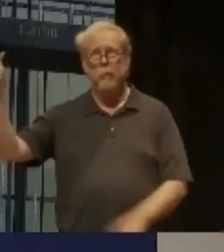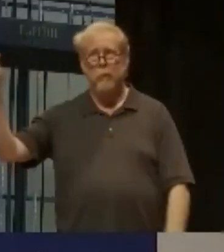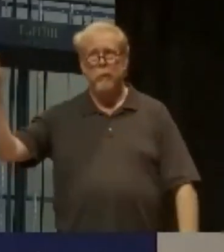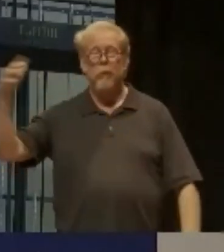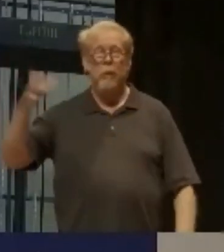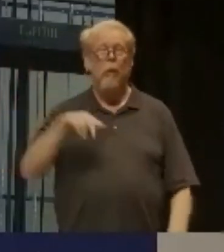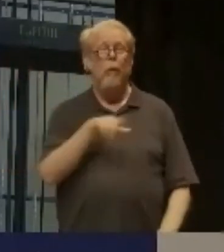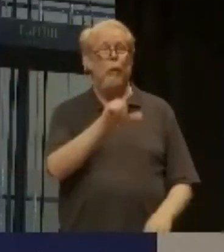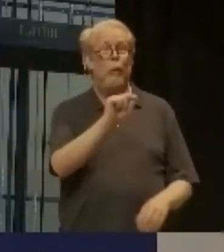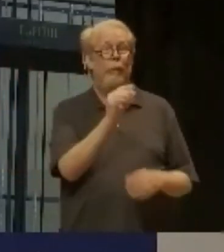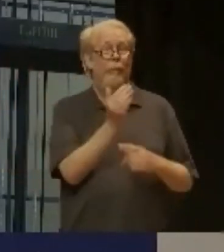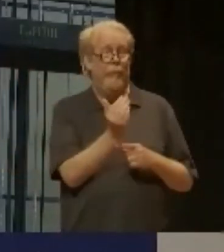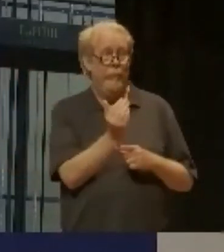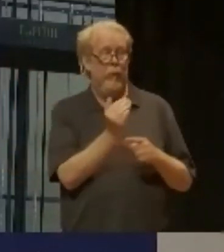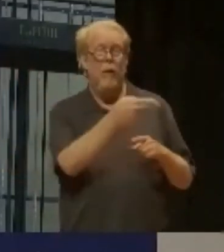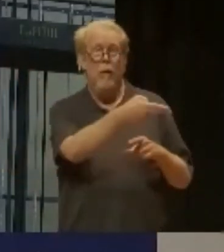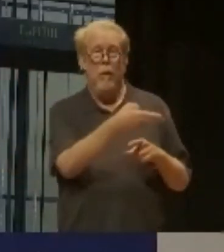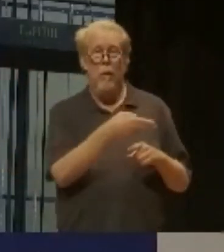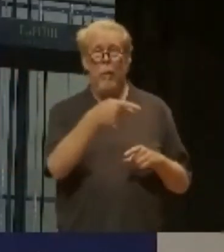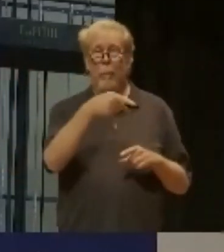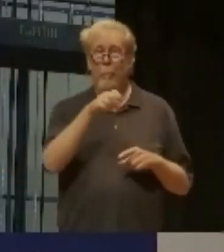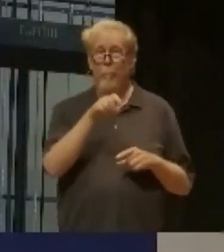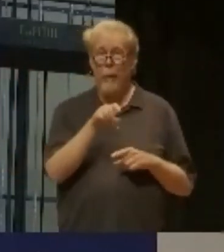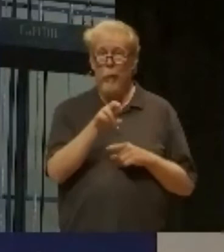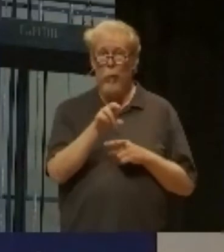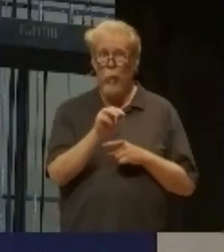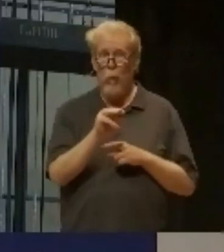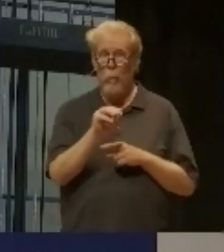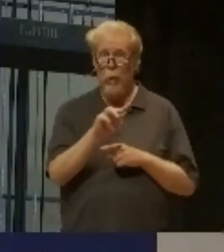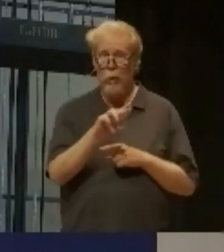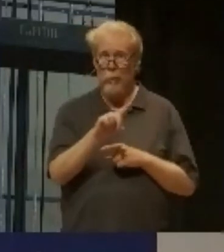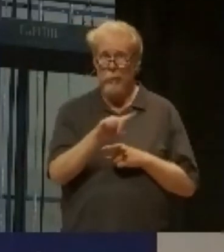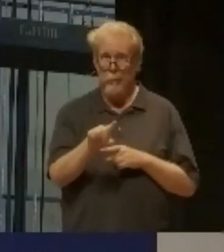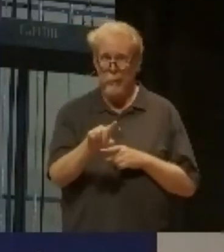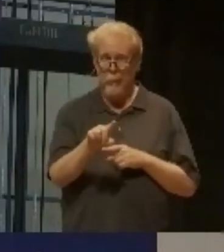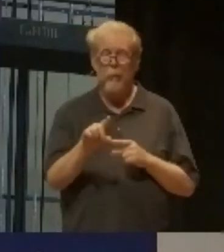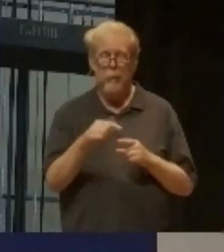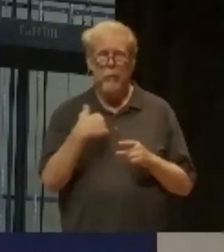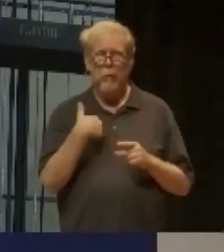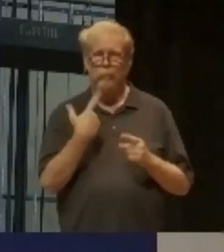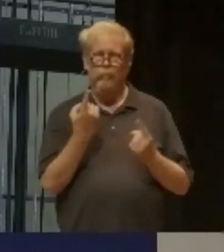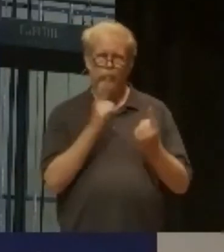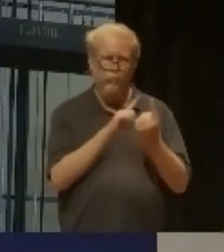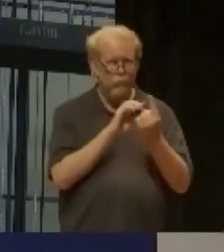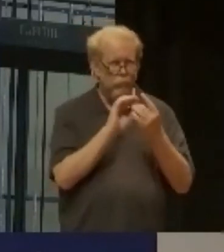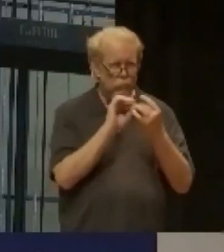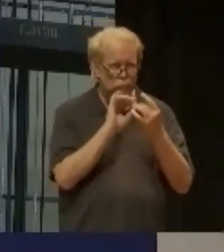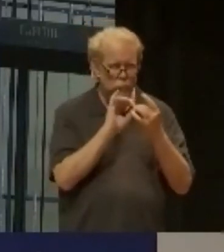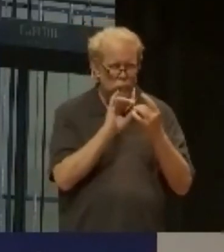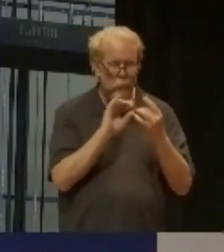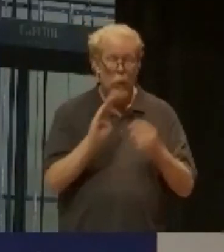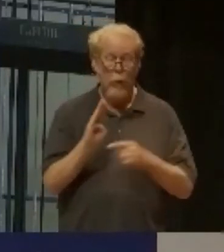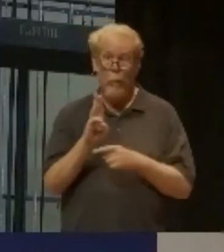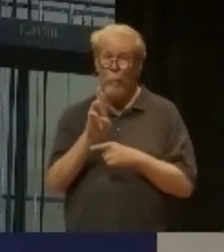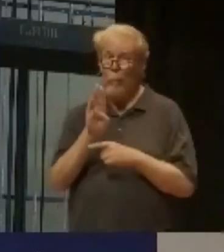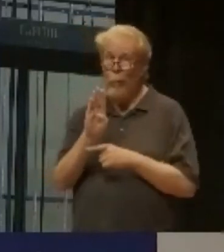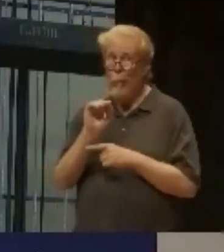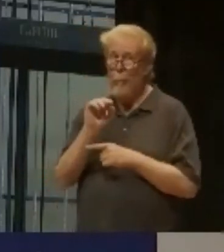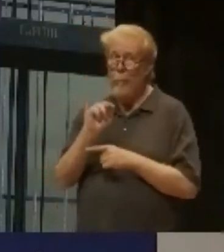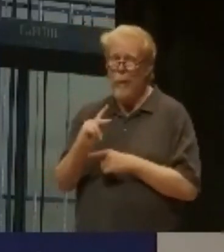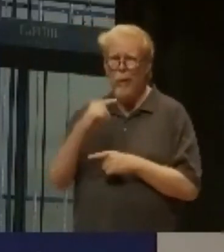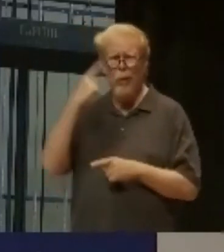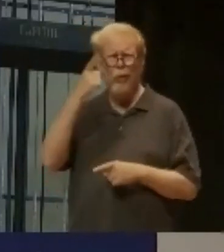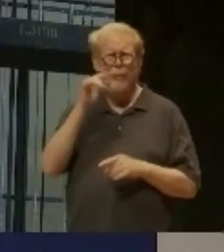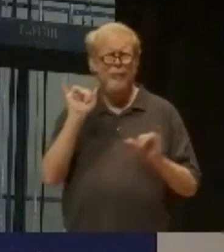más importantes. Luego, en 2015, se contrató a Pedro Martínez como superintendente del SAICD y yo le dije,